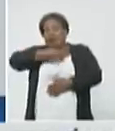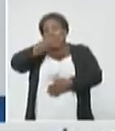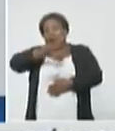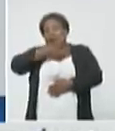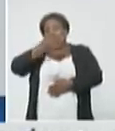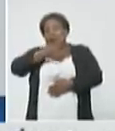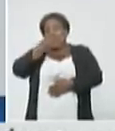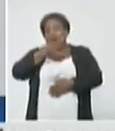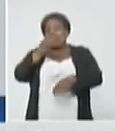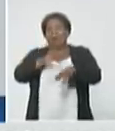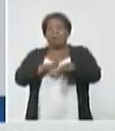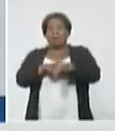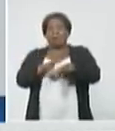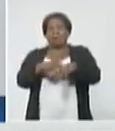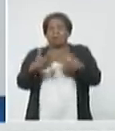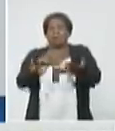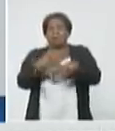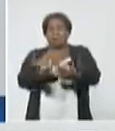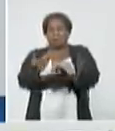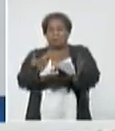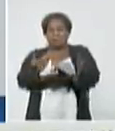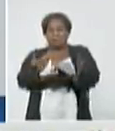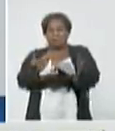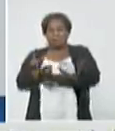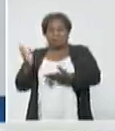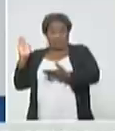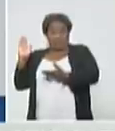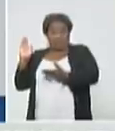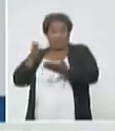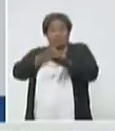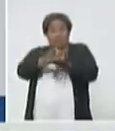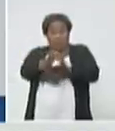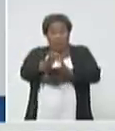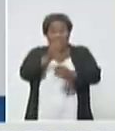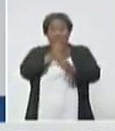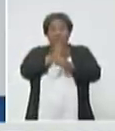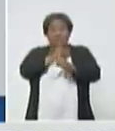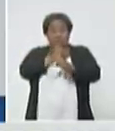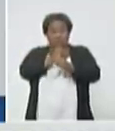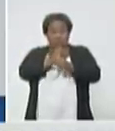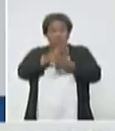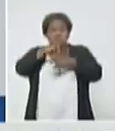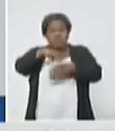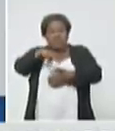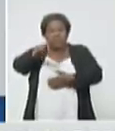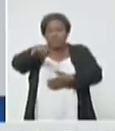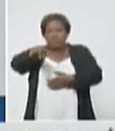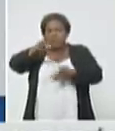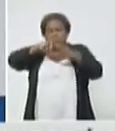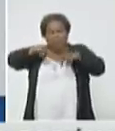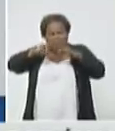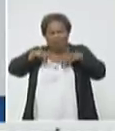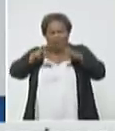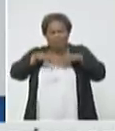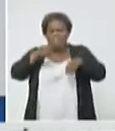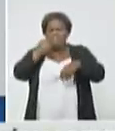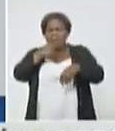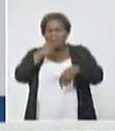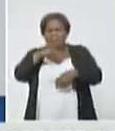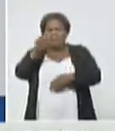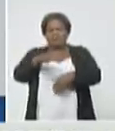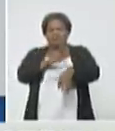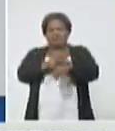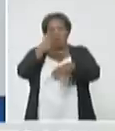causas que lo generaron y que todavía seguimos trabajando, seguimos buscando más casos, y ahí tienen ustedes